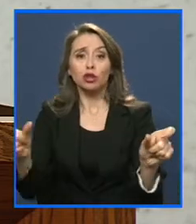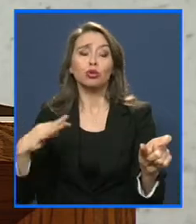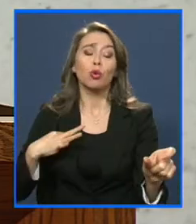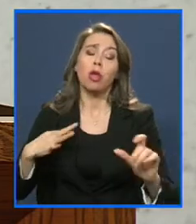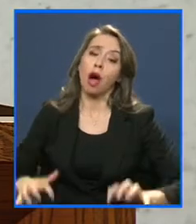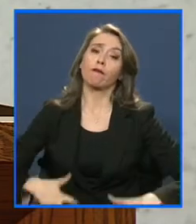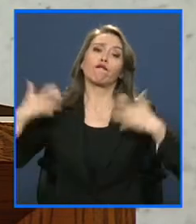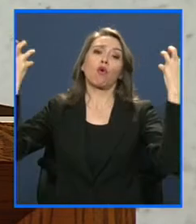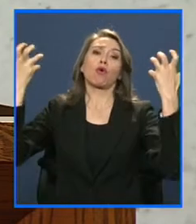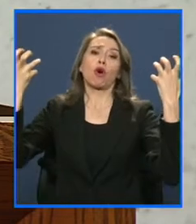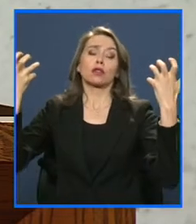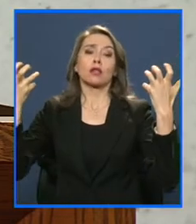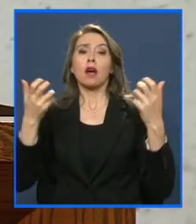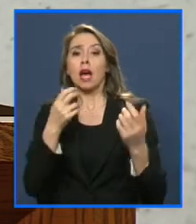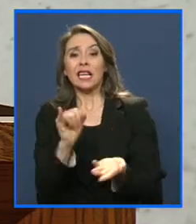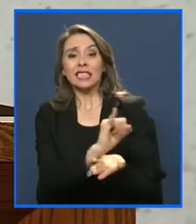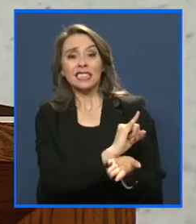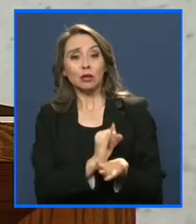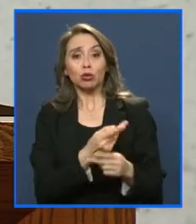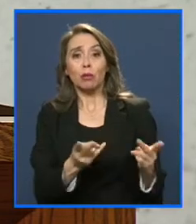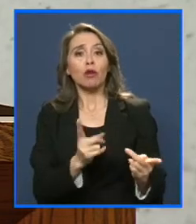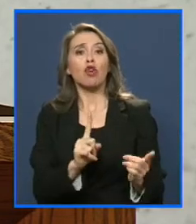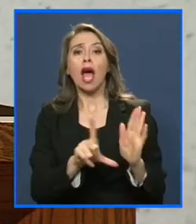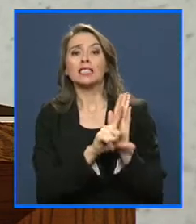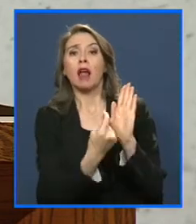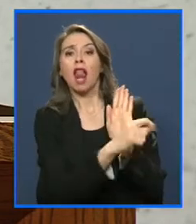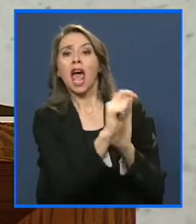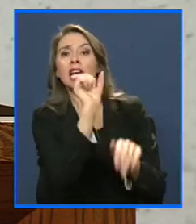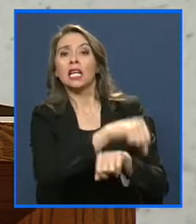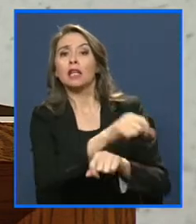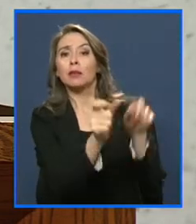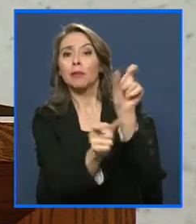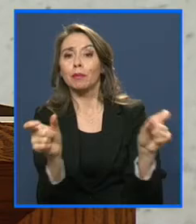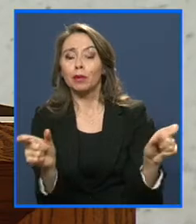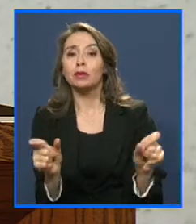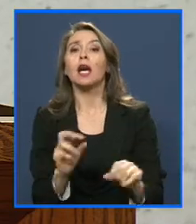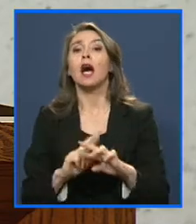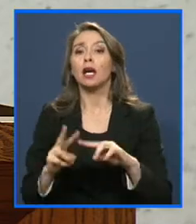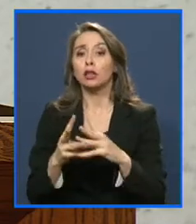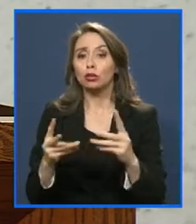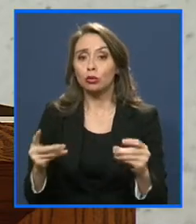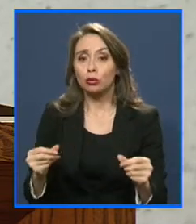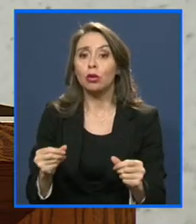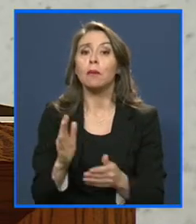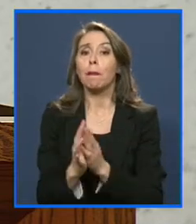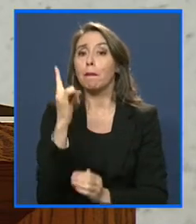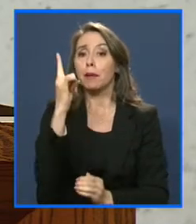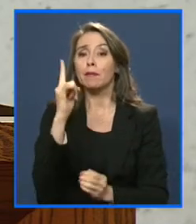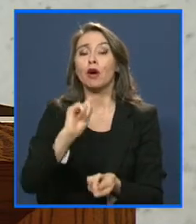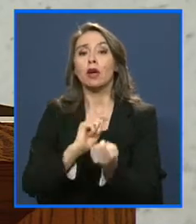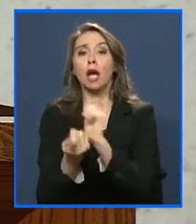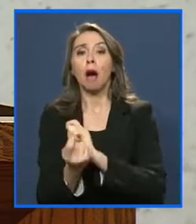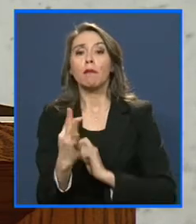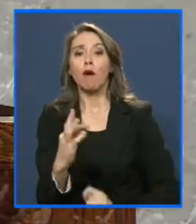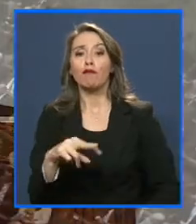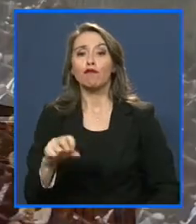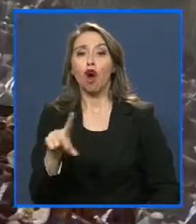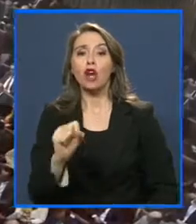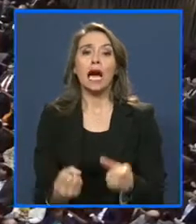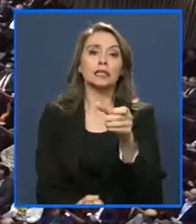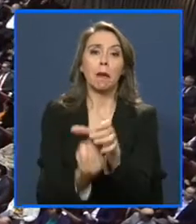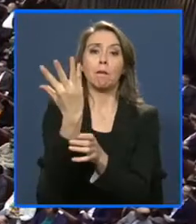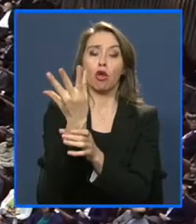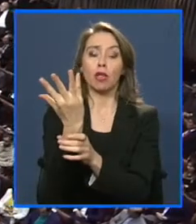deslegitima a nuestras instituciones públicas o también resolver prioritariamente la modernización del fonasa y donde